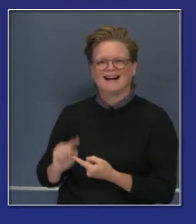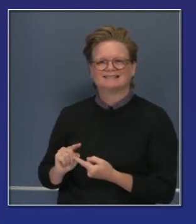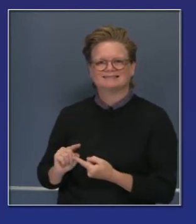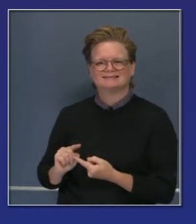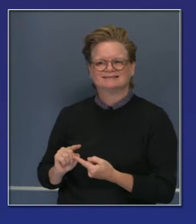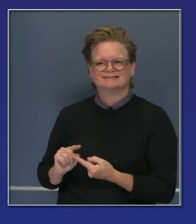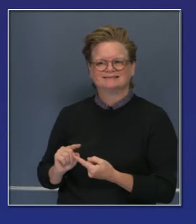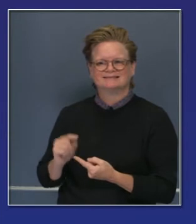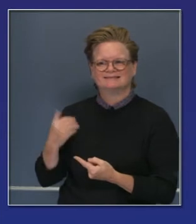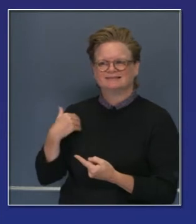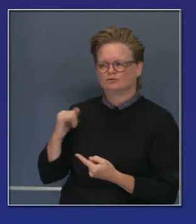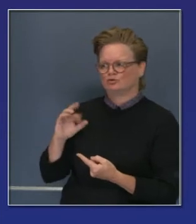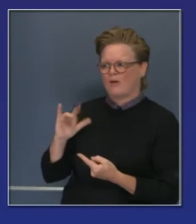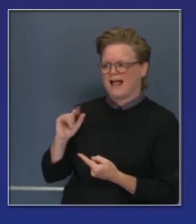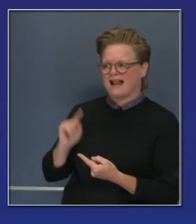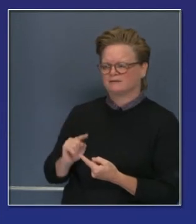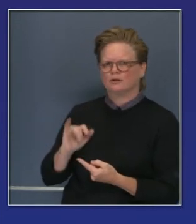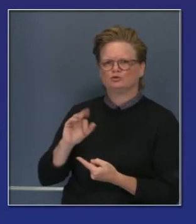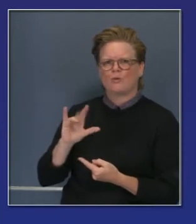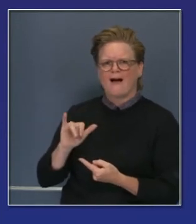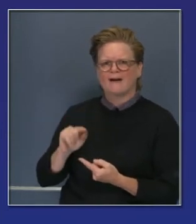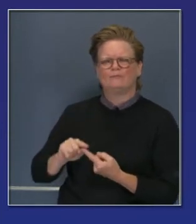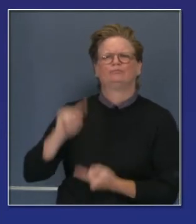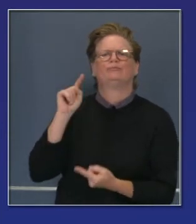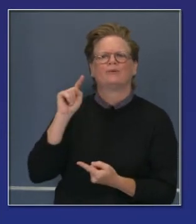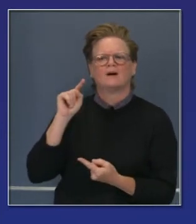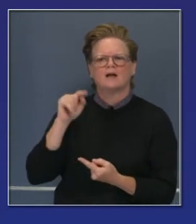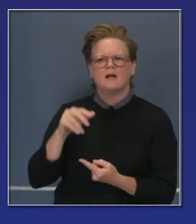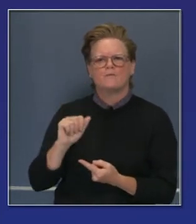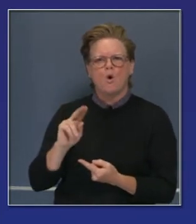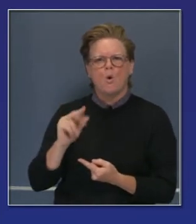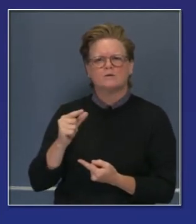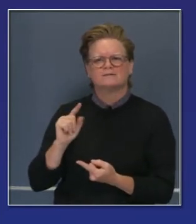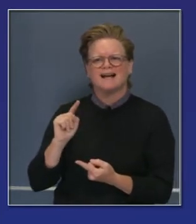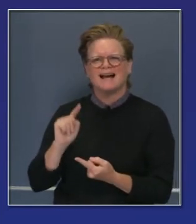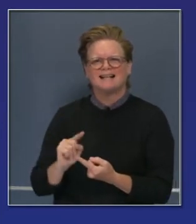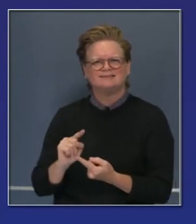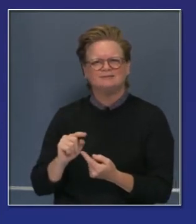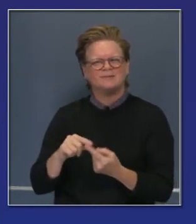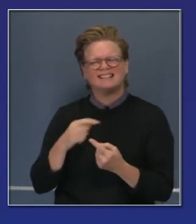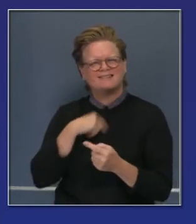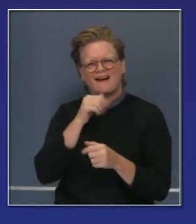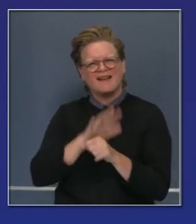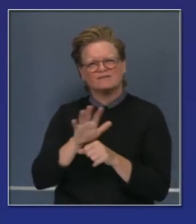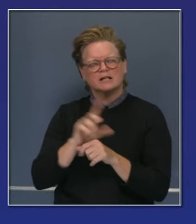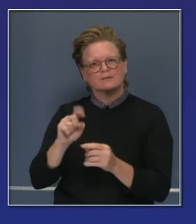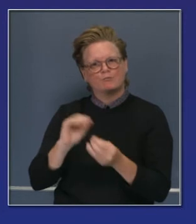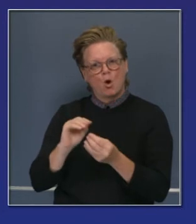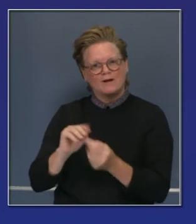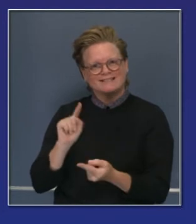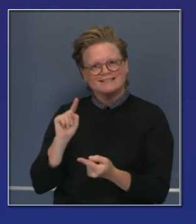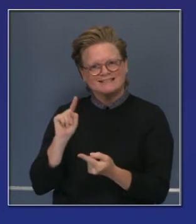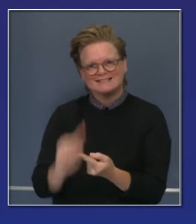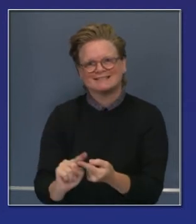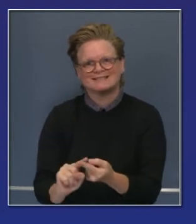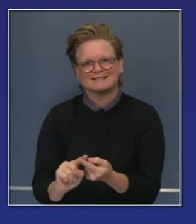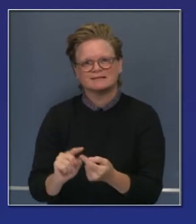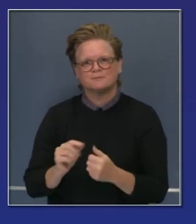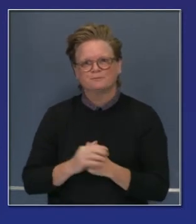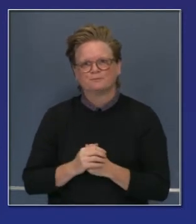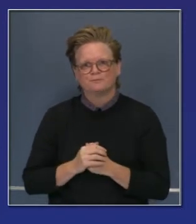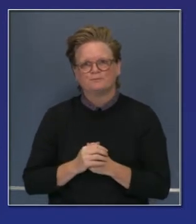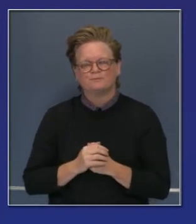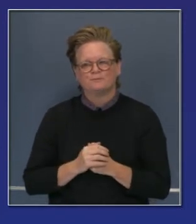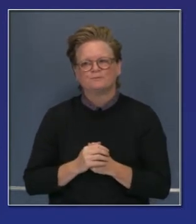marzo. Incluso cuando comenzamos a tener ciertos sectores comerciales comenzando a aumentar su actividad, estábamos más bajos